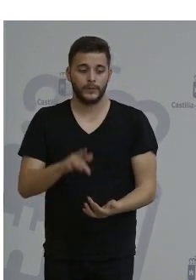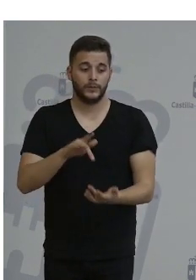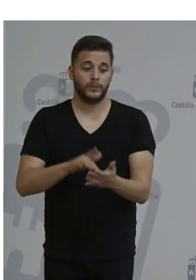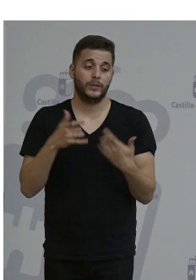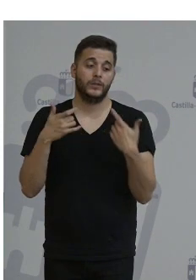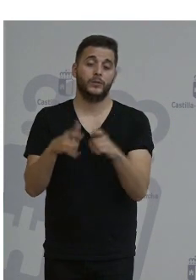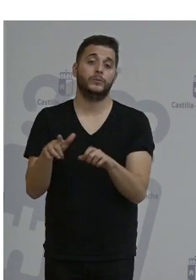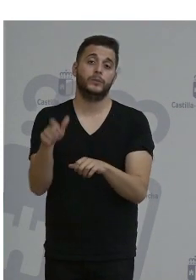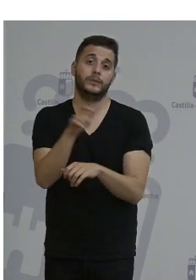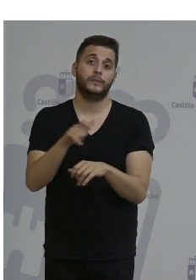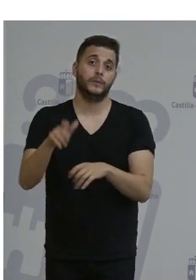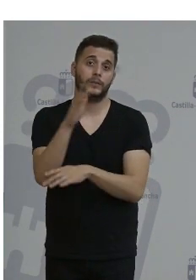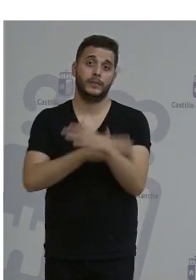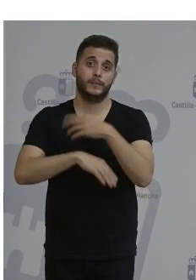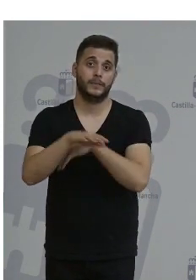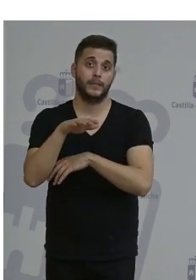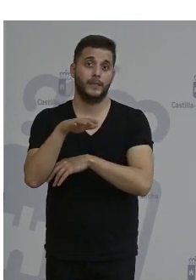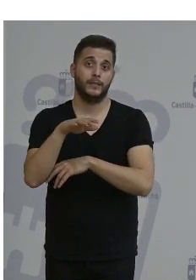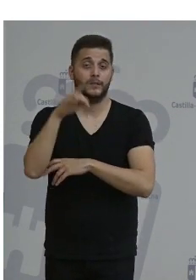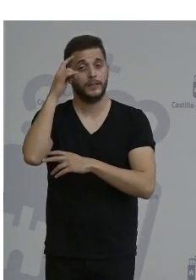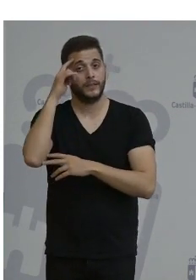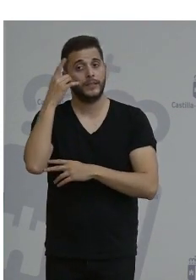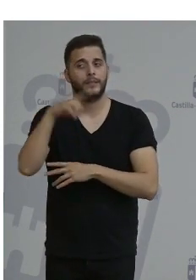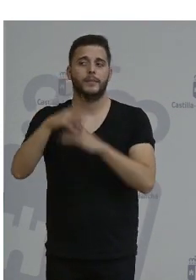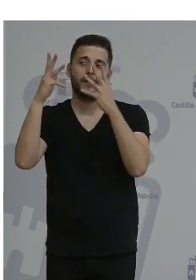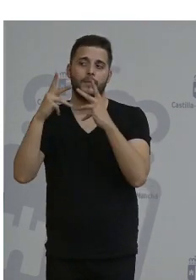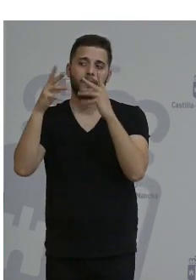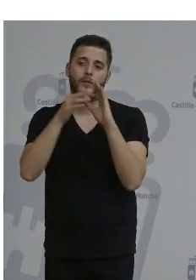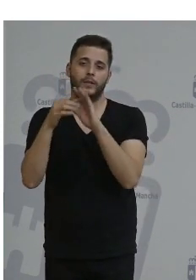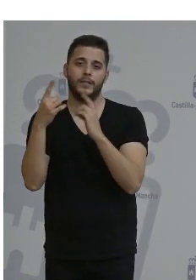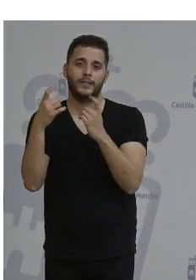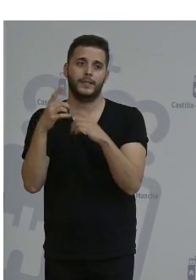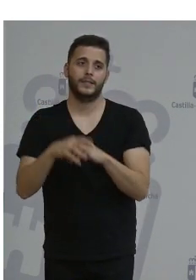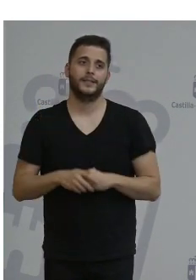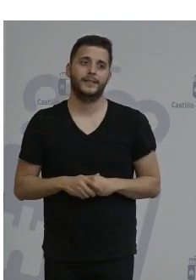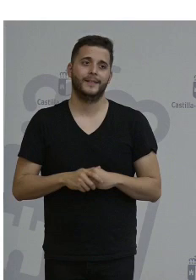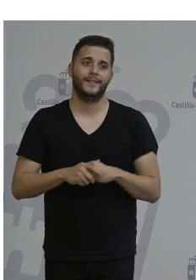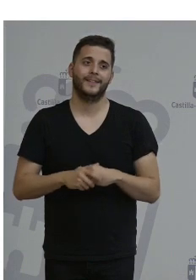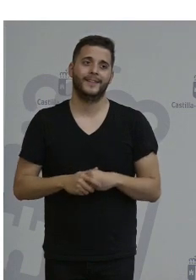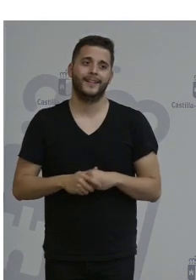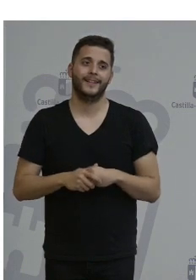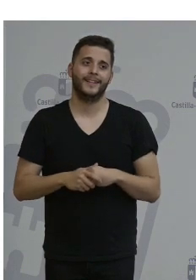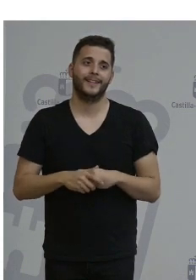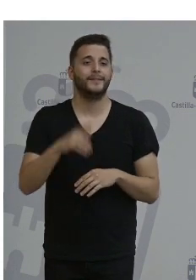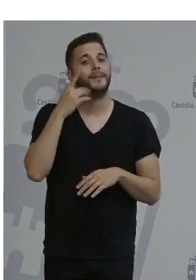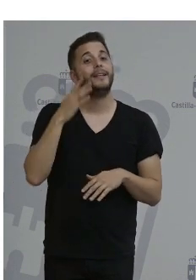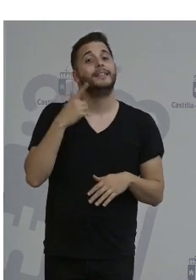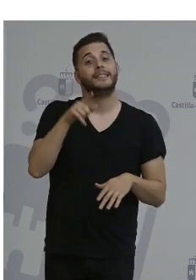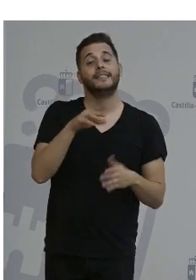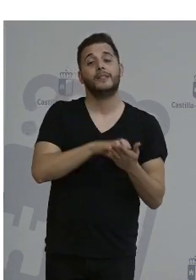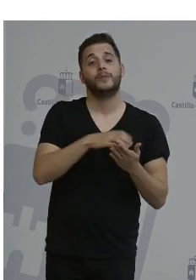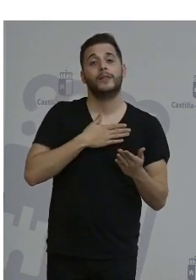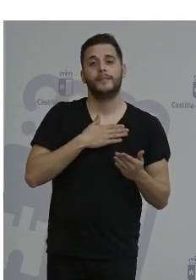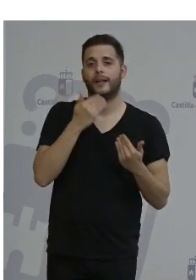de personas con discapacidad intelectual y lo que la Administración necesita. Vale, esa era mi duda. Muchas gracias.